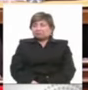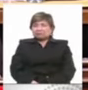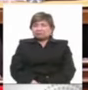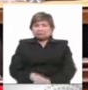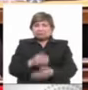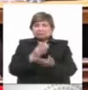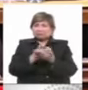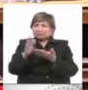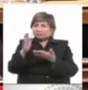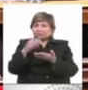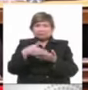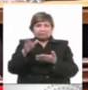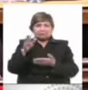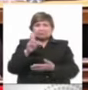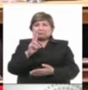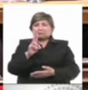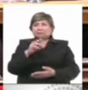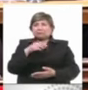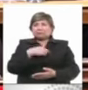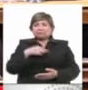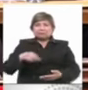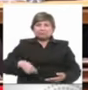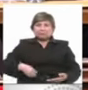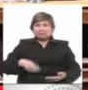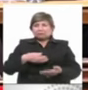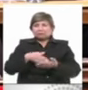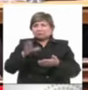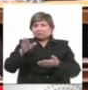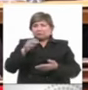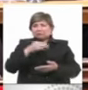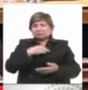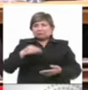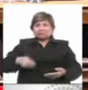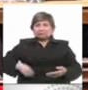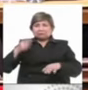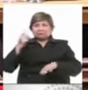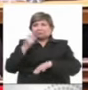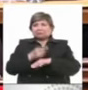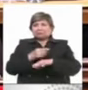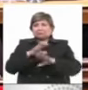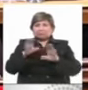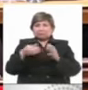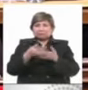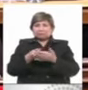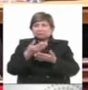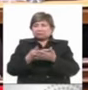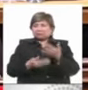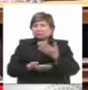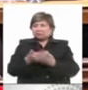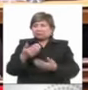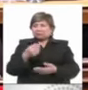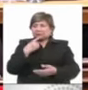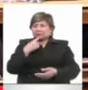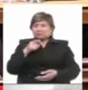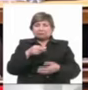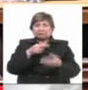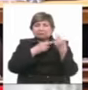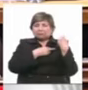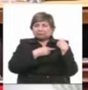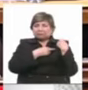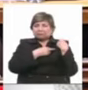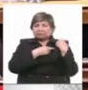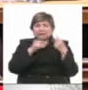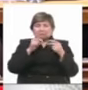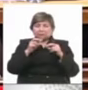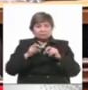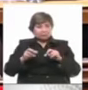al presidente. Quieren tumbarse los gabinetes. Quieren censurar a todos los ministros que se les alcance a la mano. Y eso es irresponsable, no con el